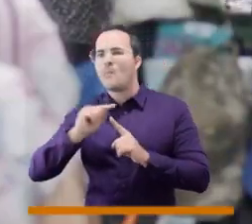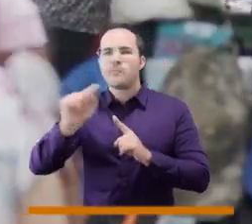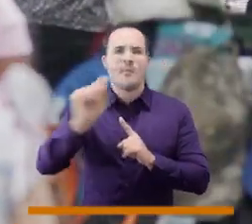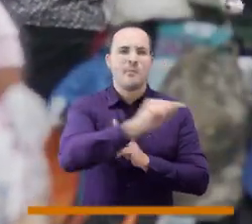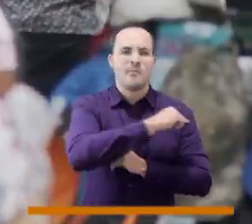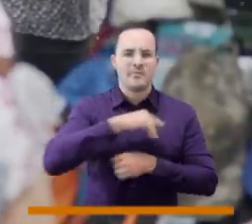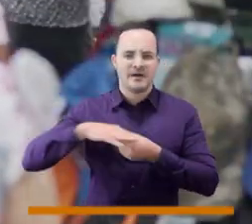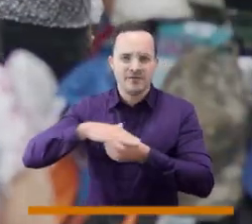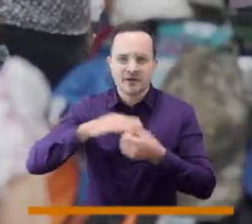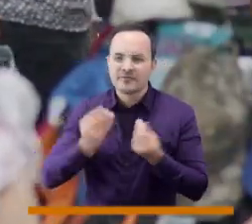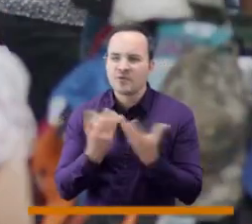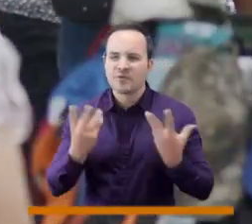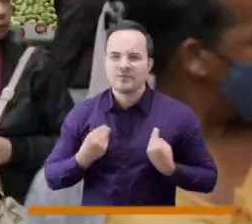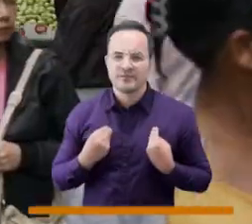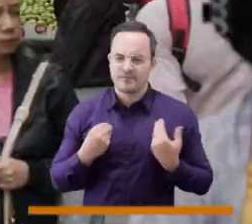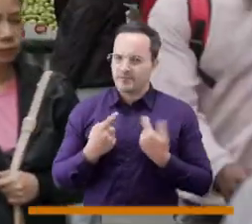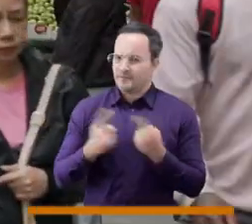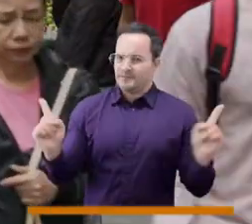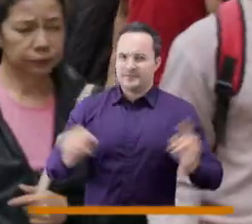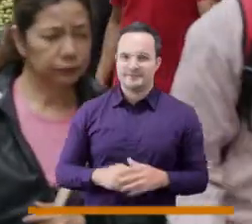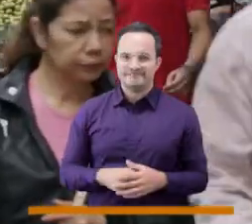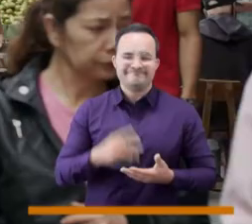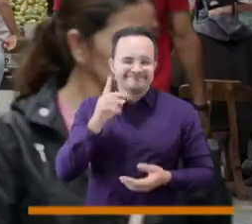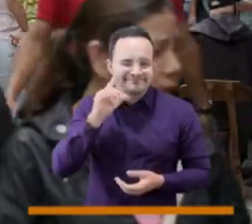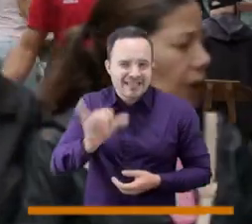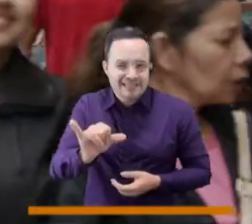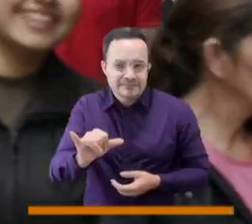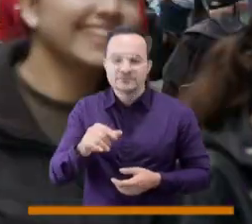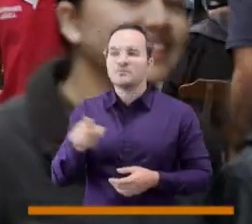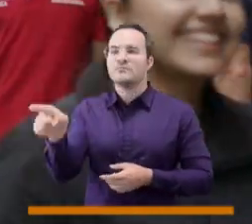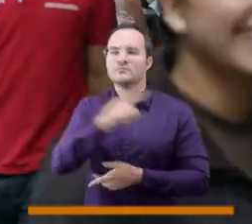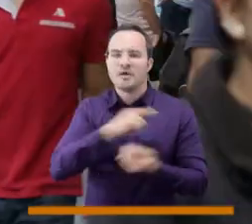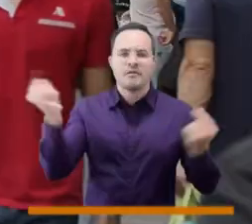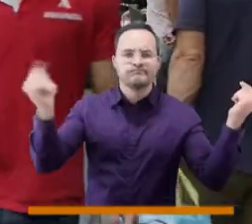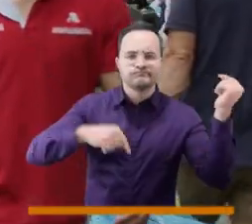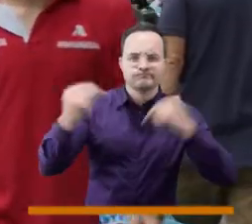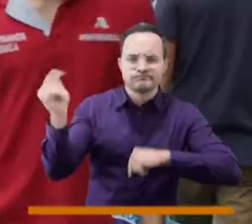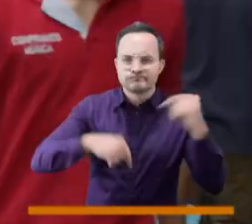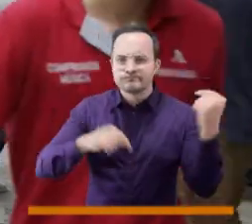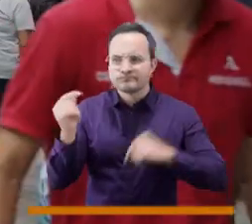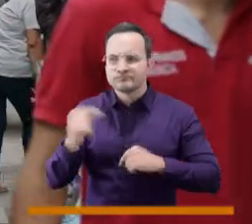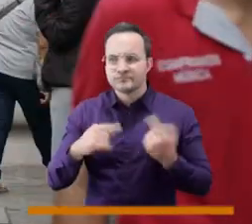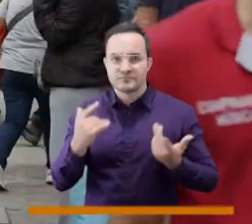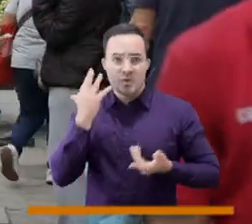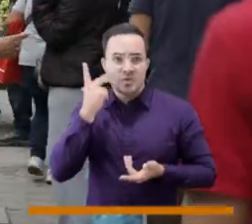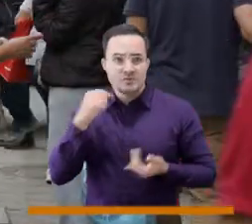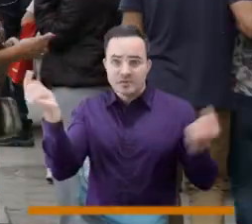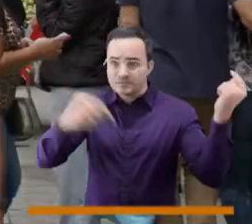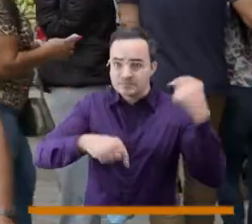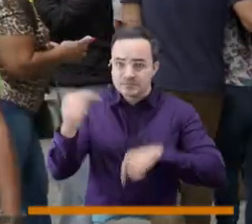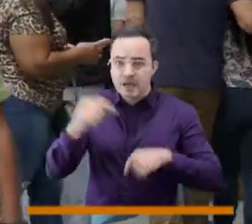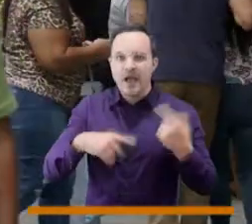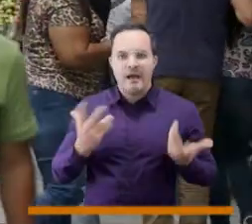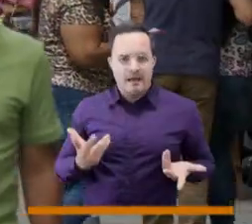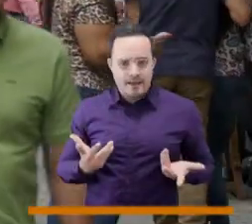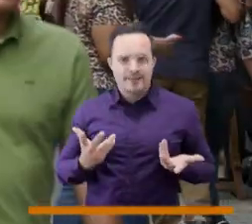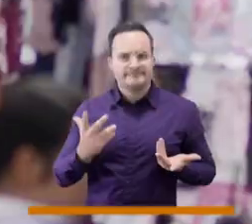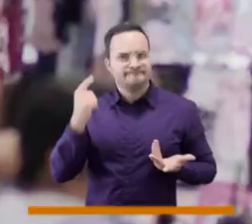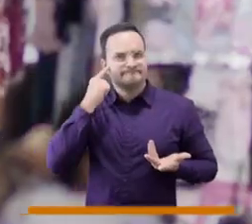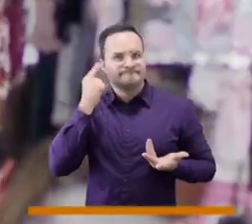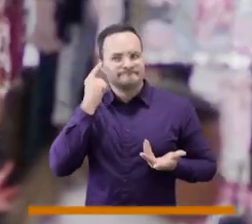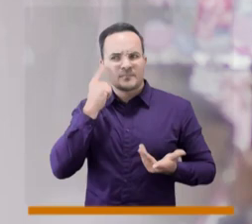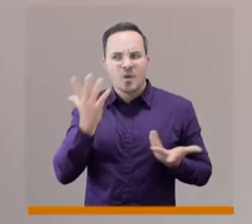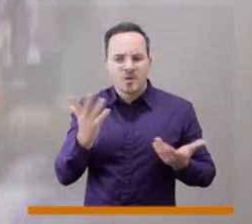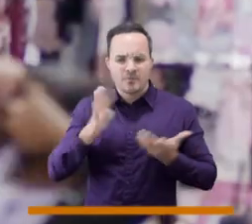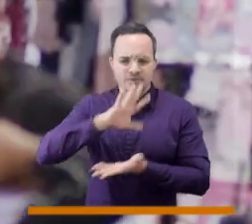frente a la población general de Medellín. Lo que necesitamos es que primero la gente que viene, ese más de 1 millón de personas que vienen a diario, lo cuiden, lo respeten, lo